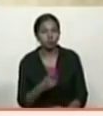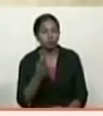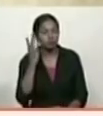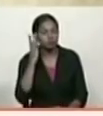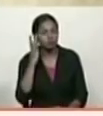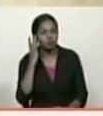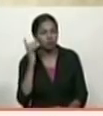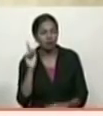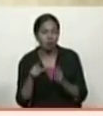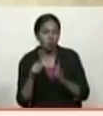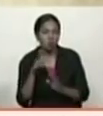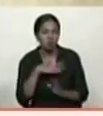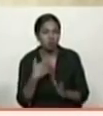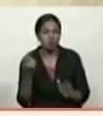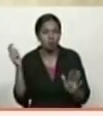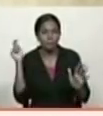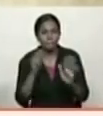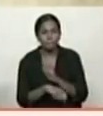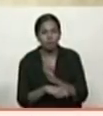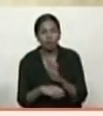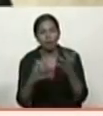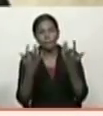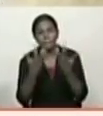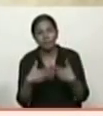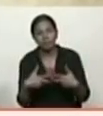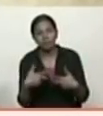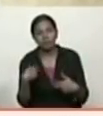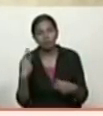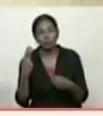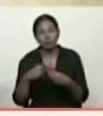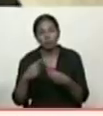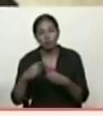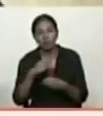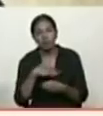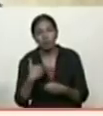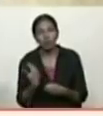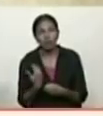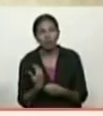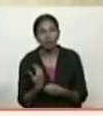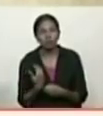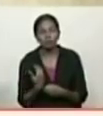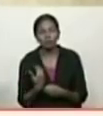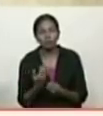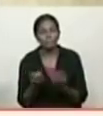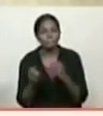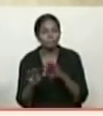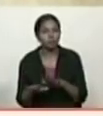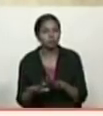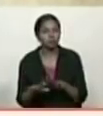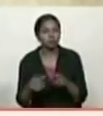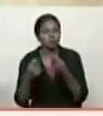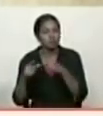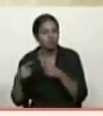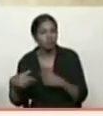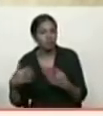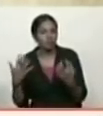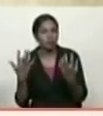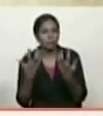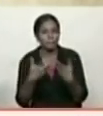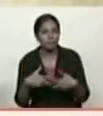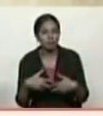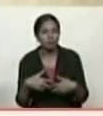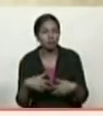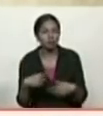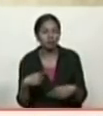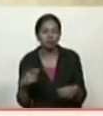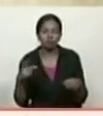bloquear empresa que se vaya a la faja petrolífera será sustituida por otra empresa de igual calidad de los aliados